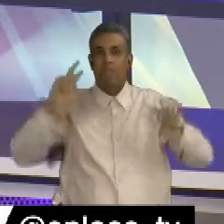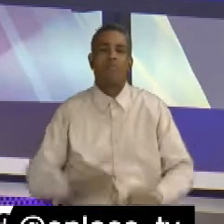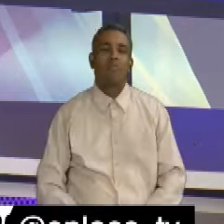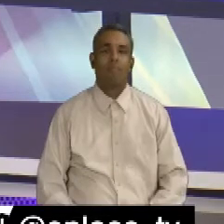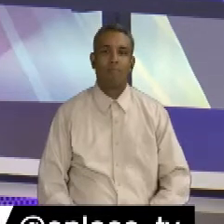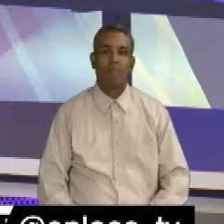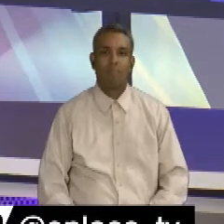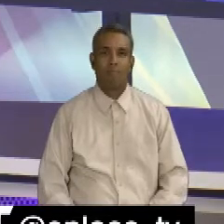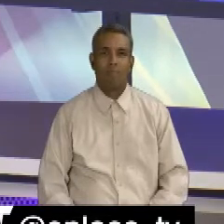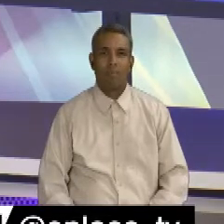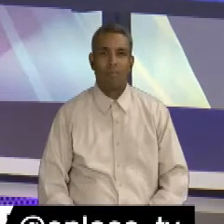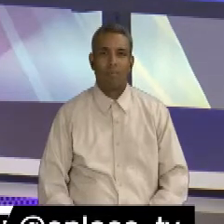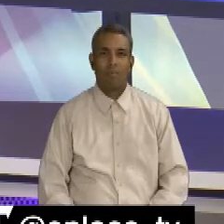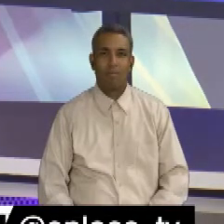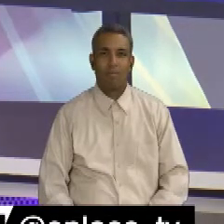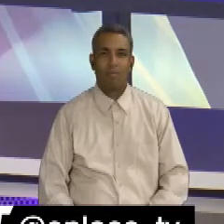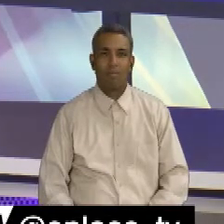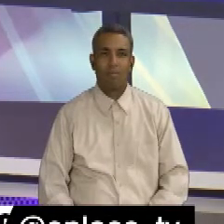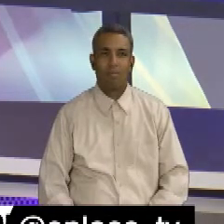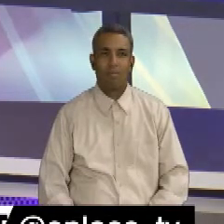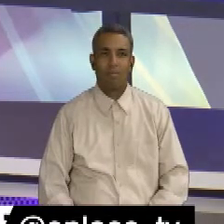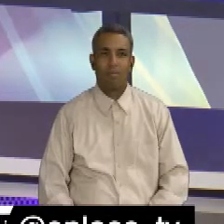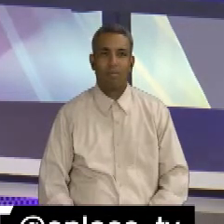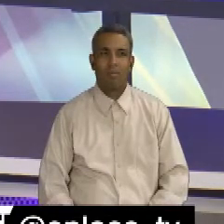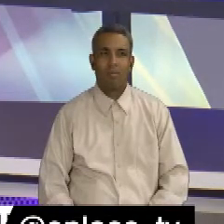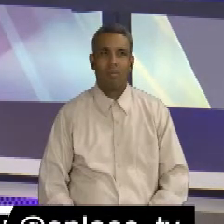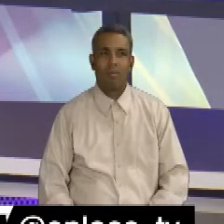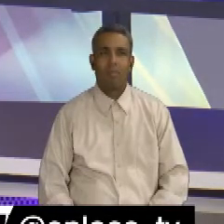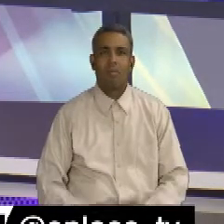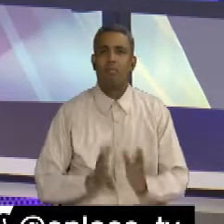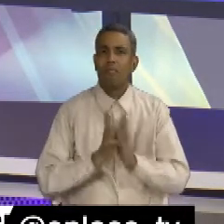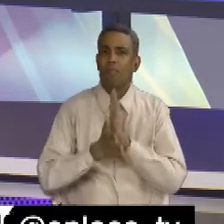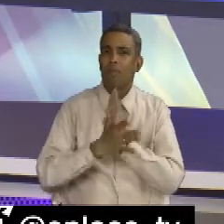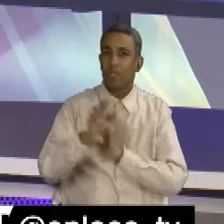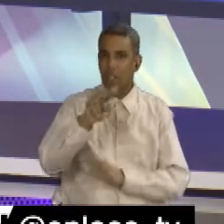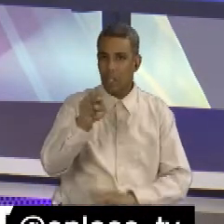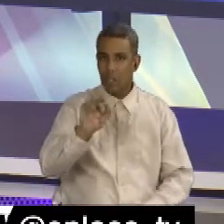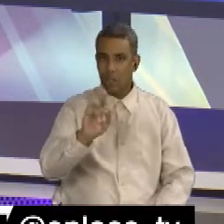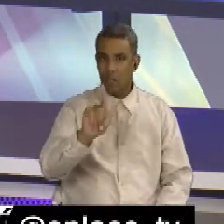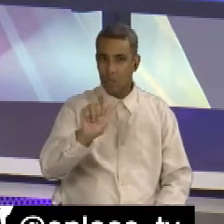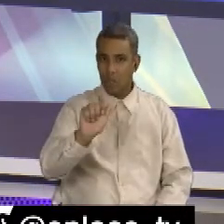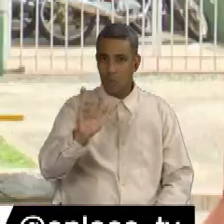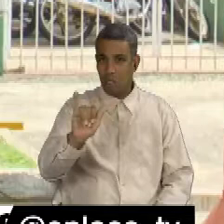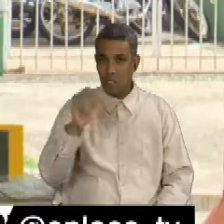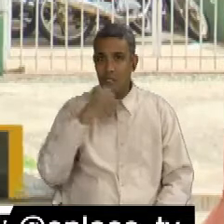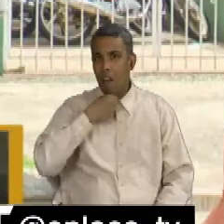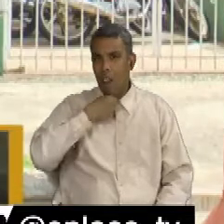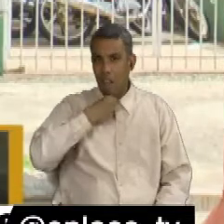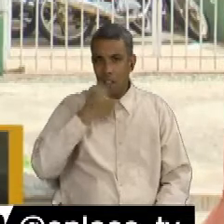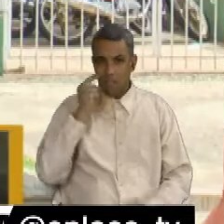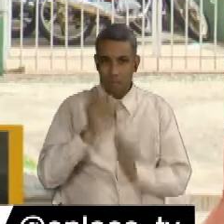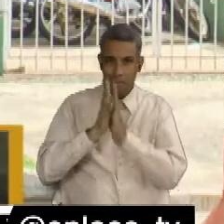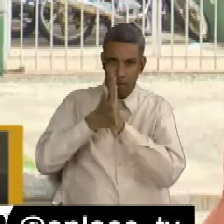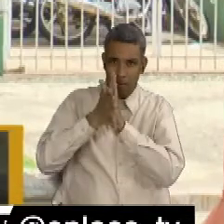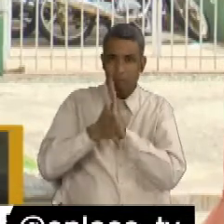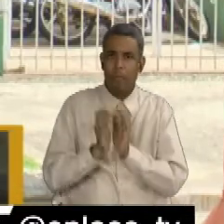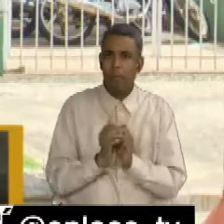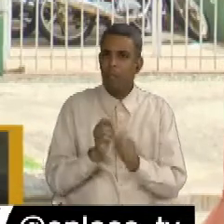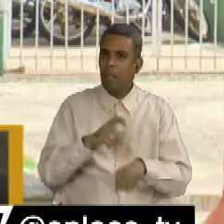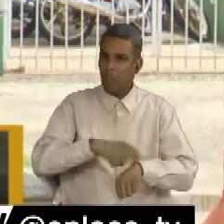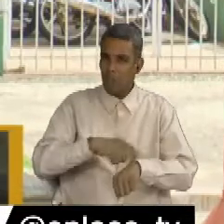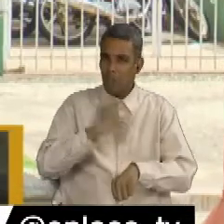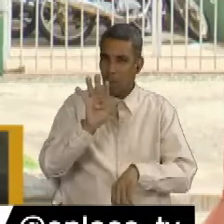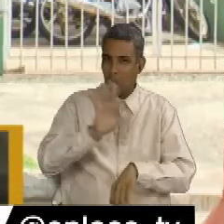Cala Núñez, exsecretario de Obras Públicas de la ciudad. Zulay Cruz nos preparó el siguiente informe. Buenas tardes, pues se espera que hacia las 4 de la